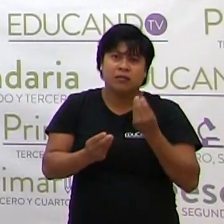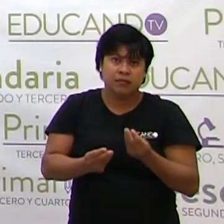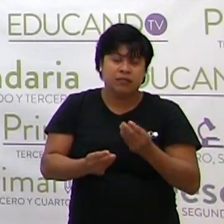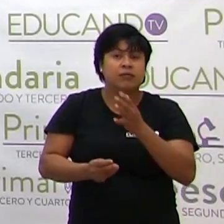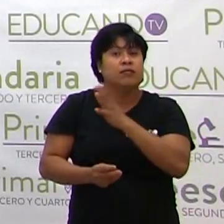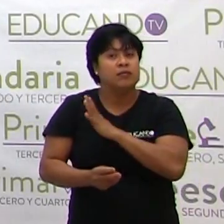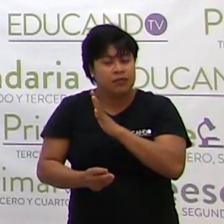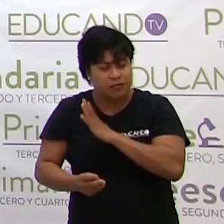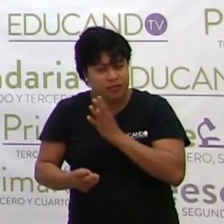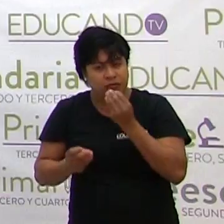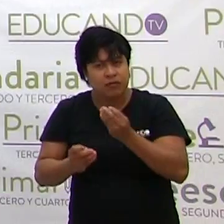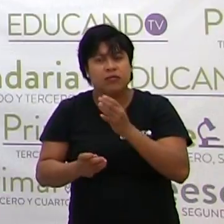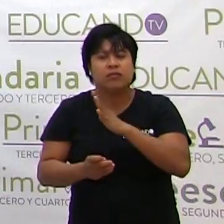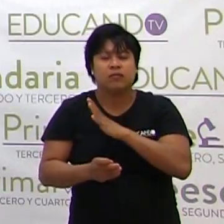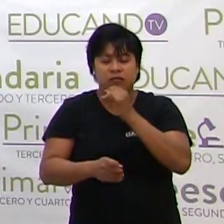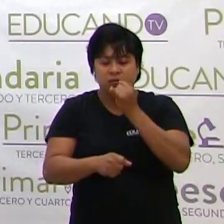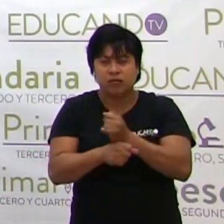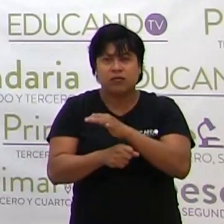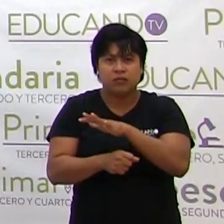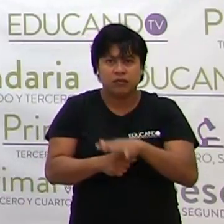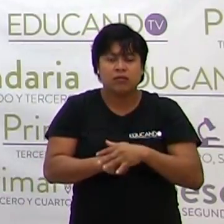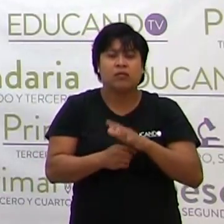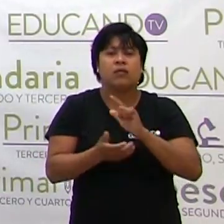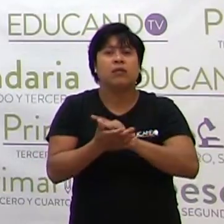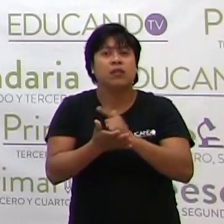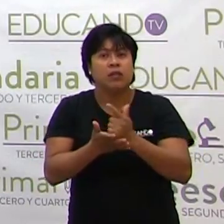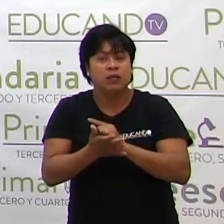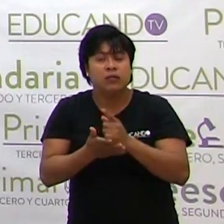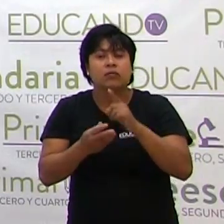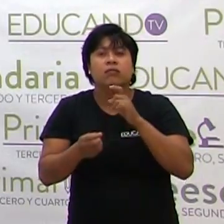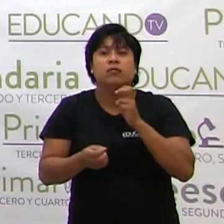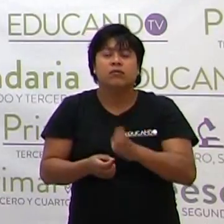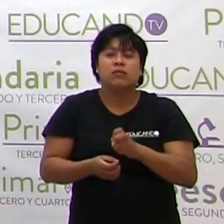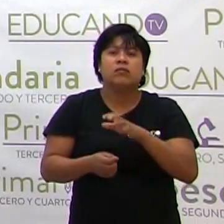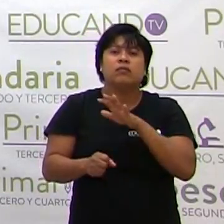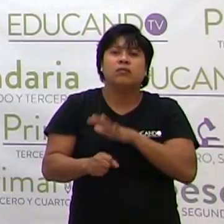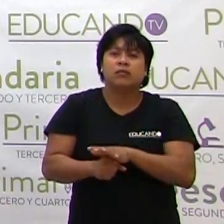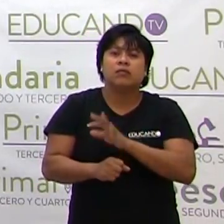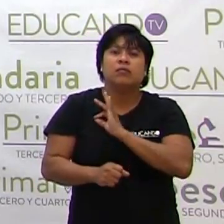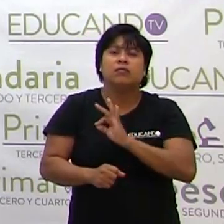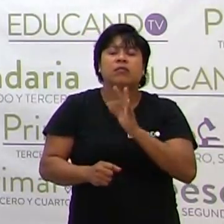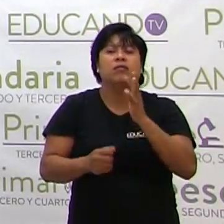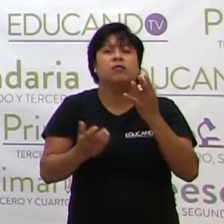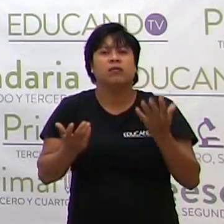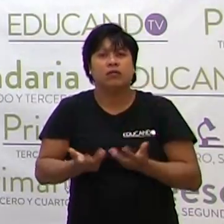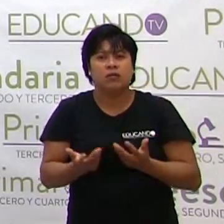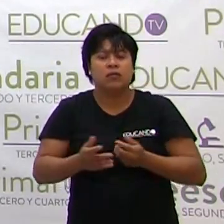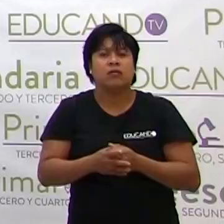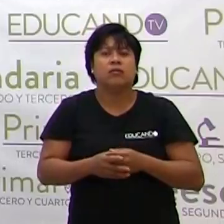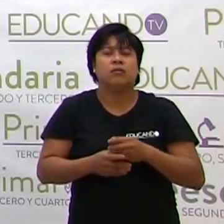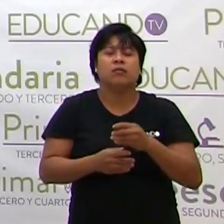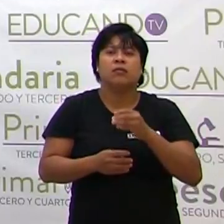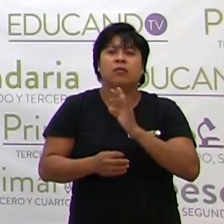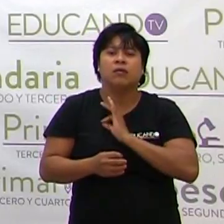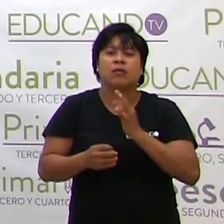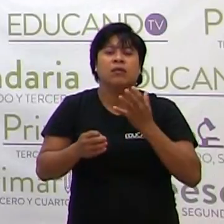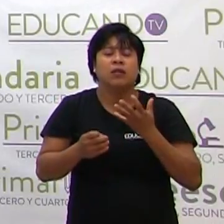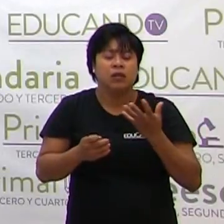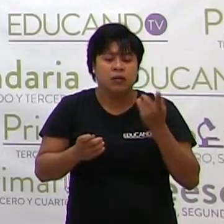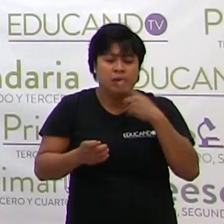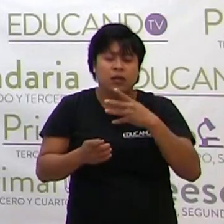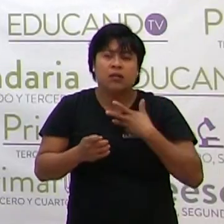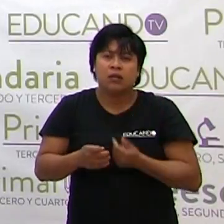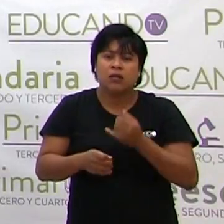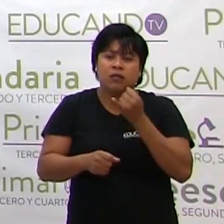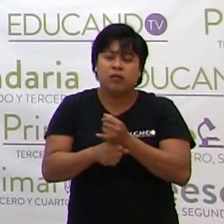tienen muchísima información. Libros los cuales nos van a permitir comprender y entender la